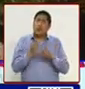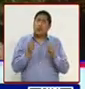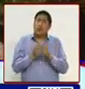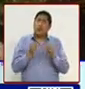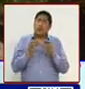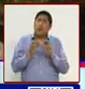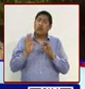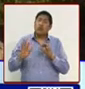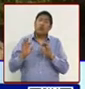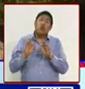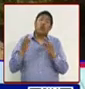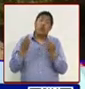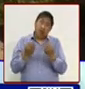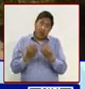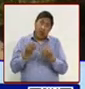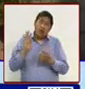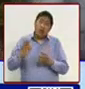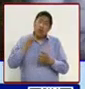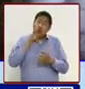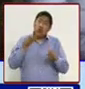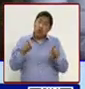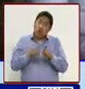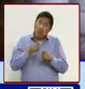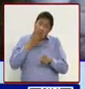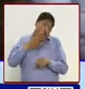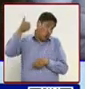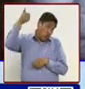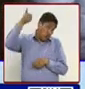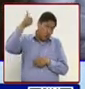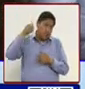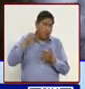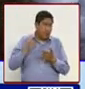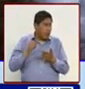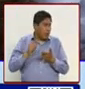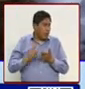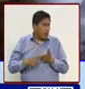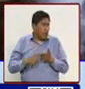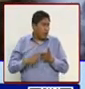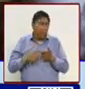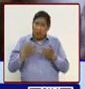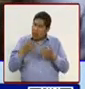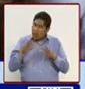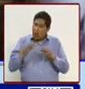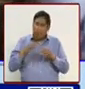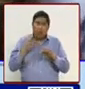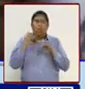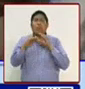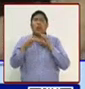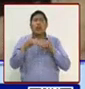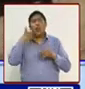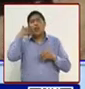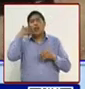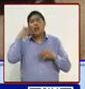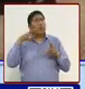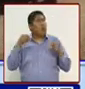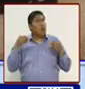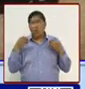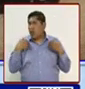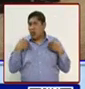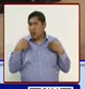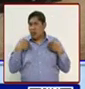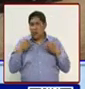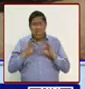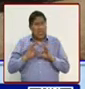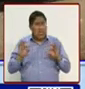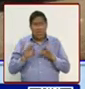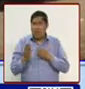familia doliente, que es la hermana mayor. Entonces, ya le hemos enviado el número de celular, porque no tiene número de